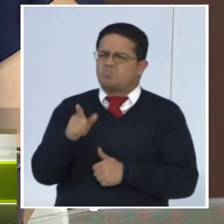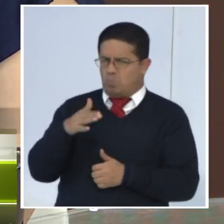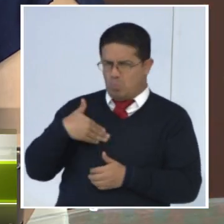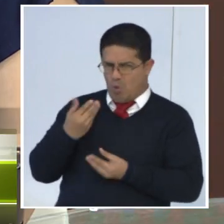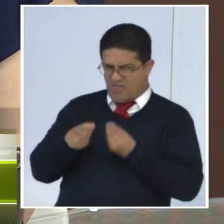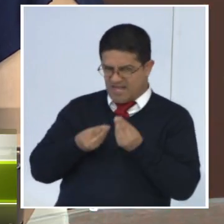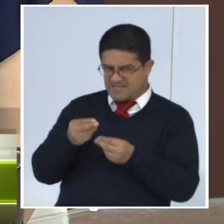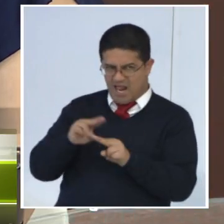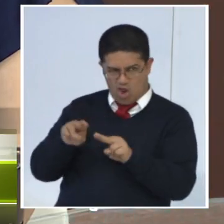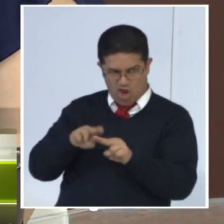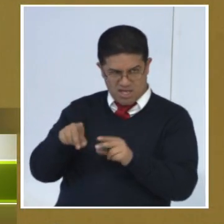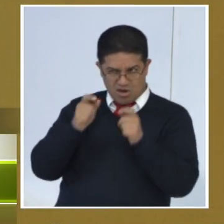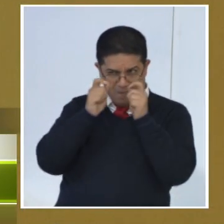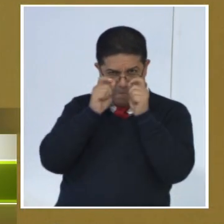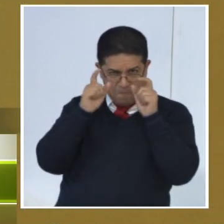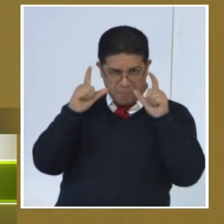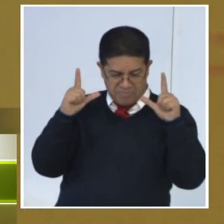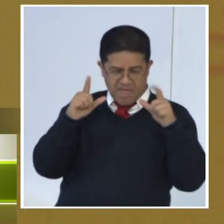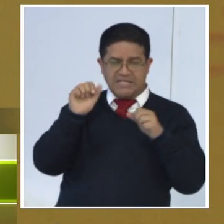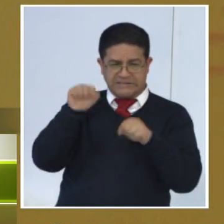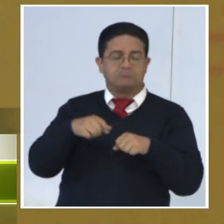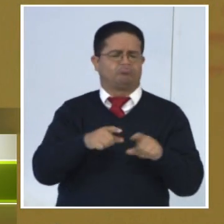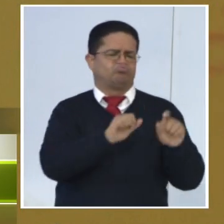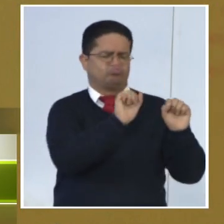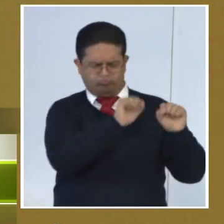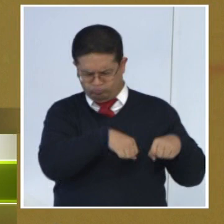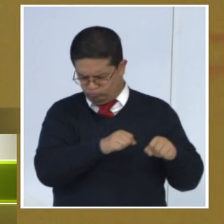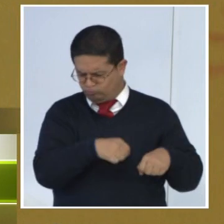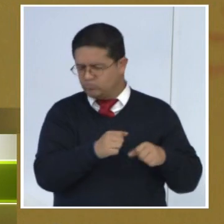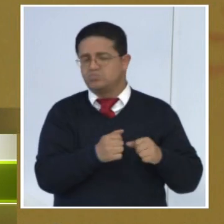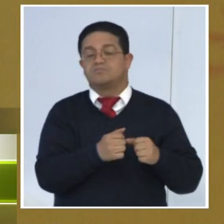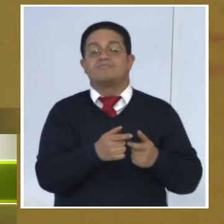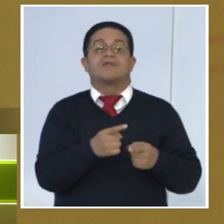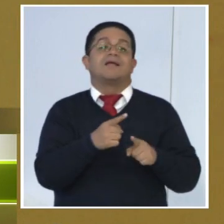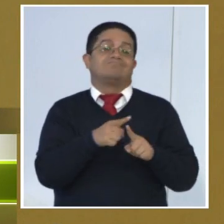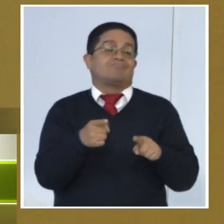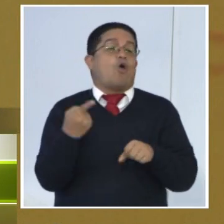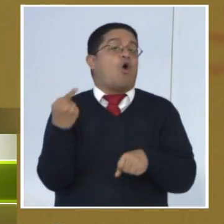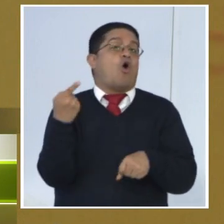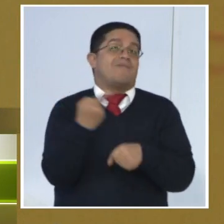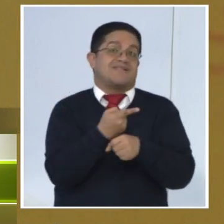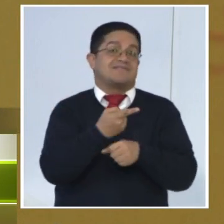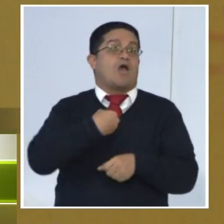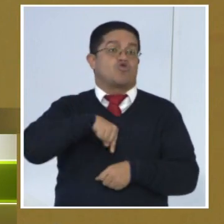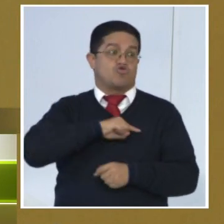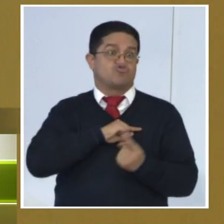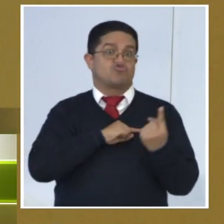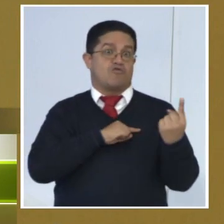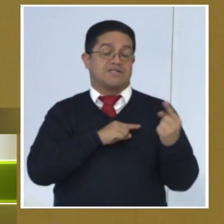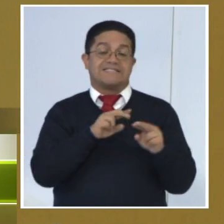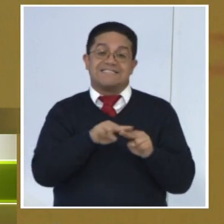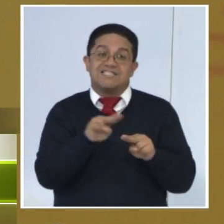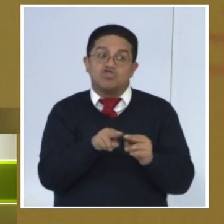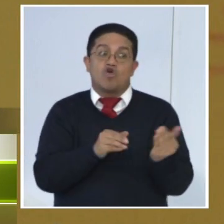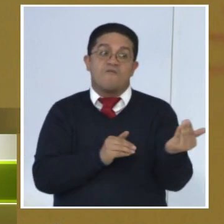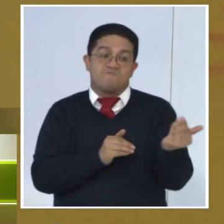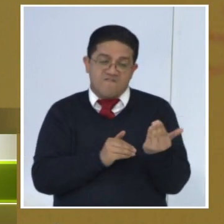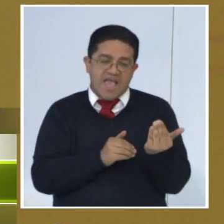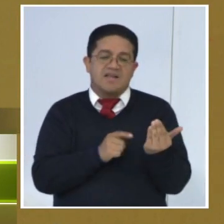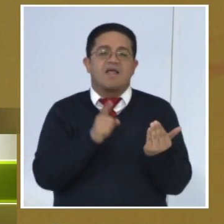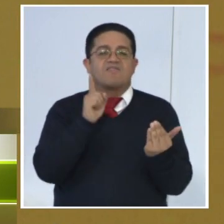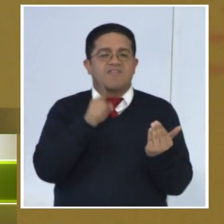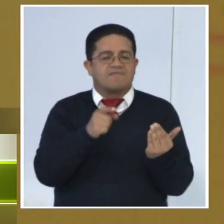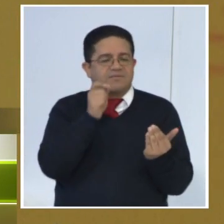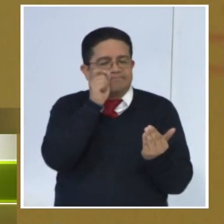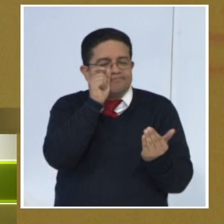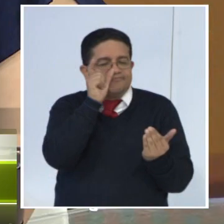en niños sin ningún problema? Sin ningún problema puedes dilatar la pupila. De hecho, es obligatorio para nosotros en la consulta de oftalmología pediátrica realizarla por lo